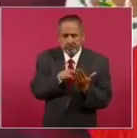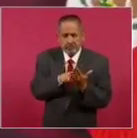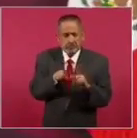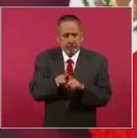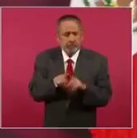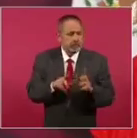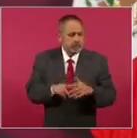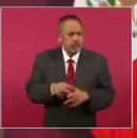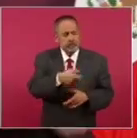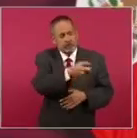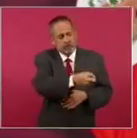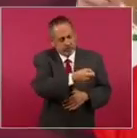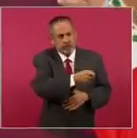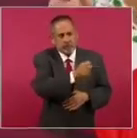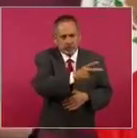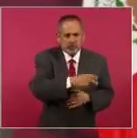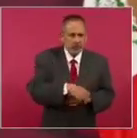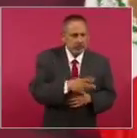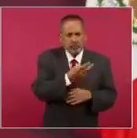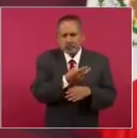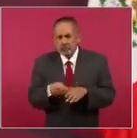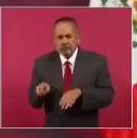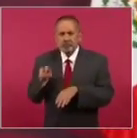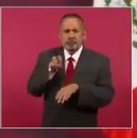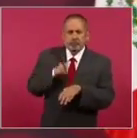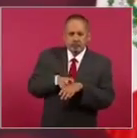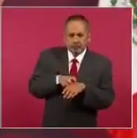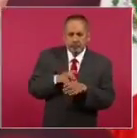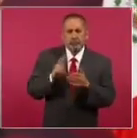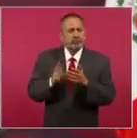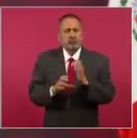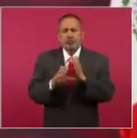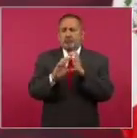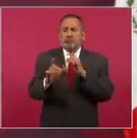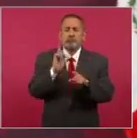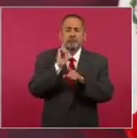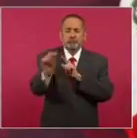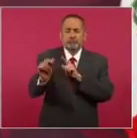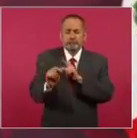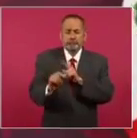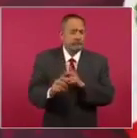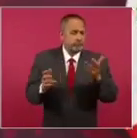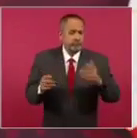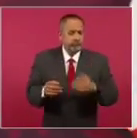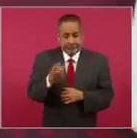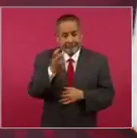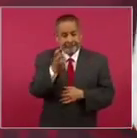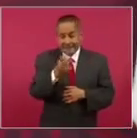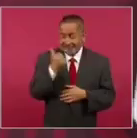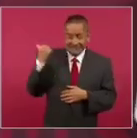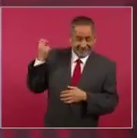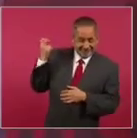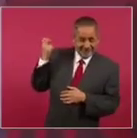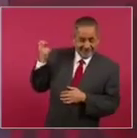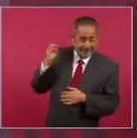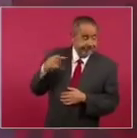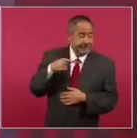ya la saludé y me subí de nuevo a la camioneta, ya. Ese es el